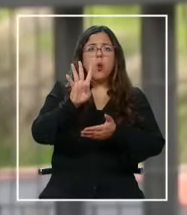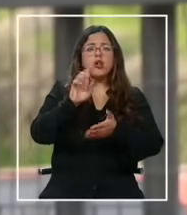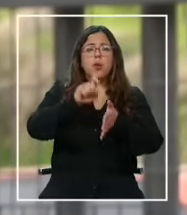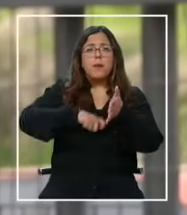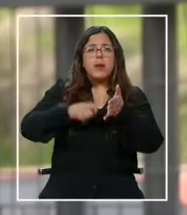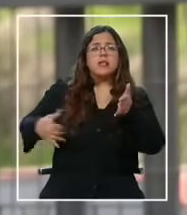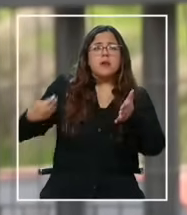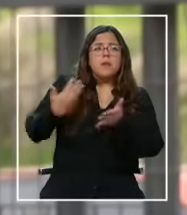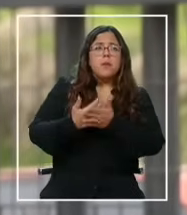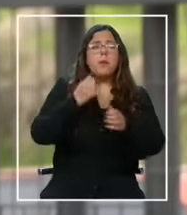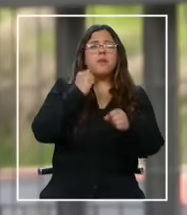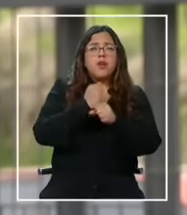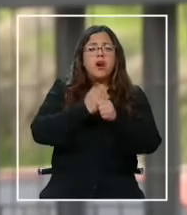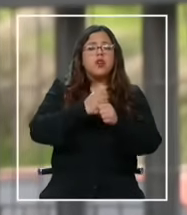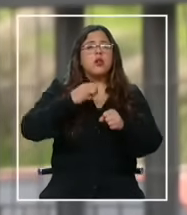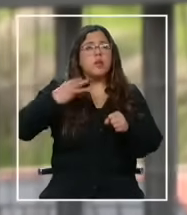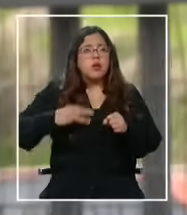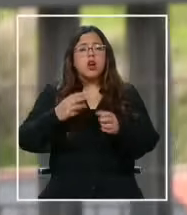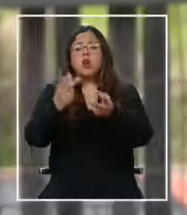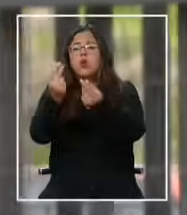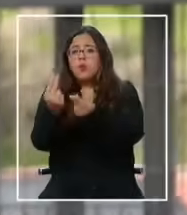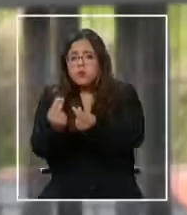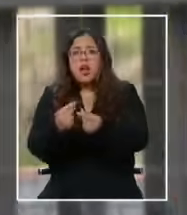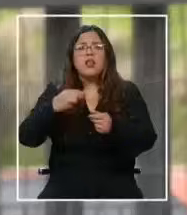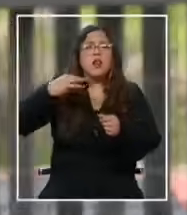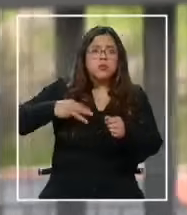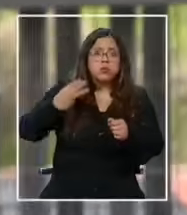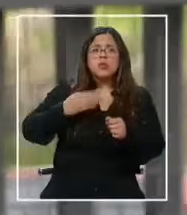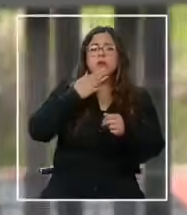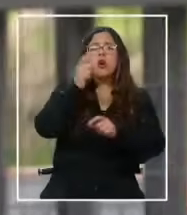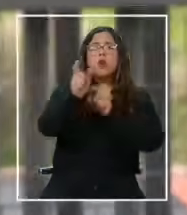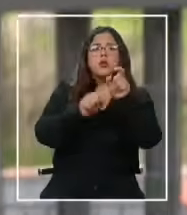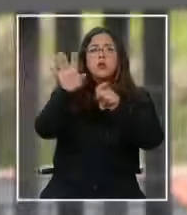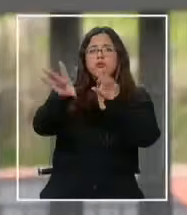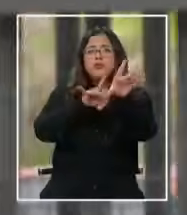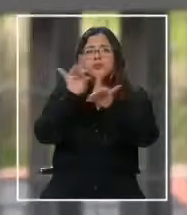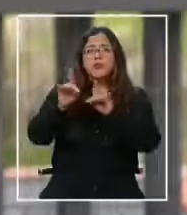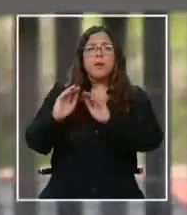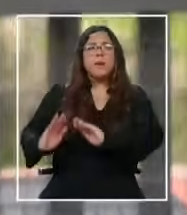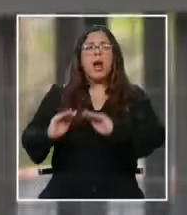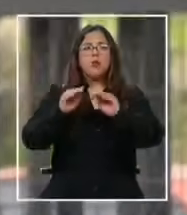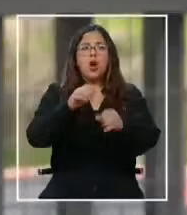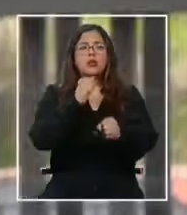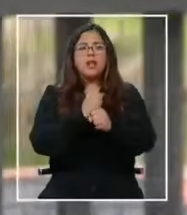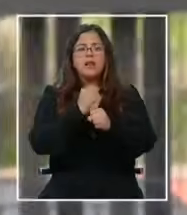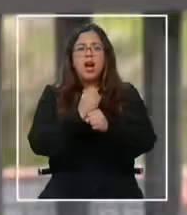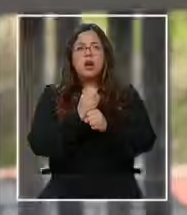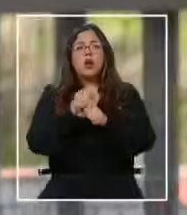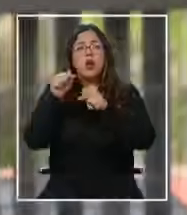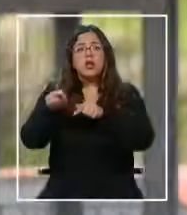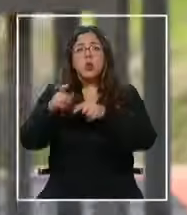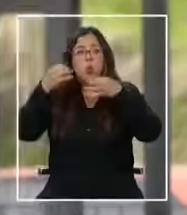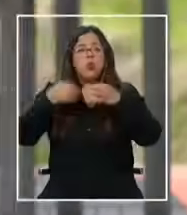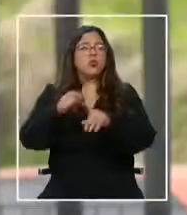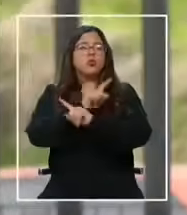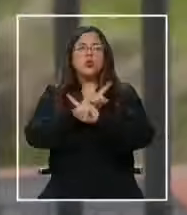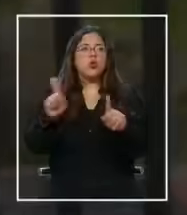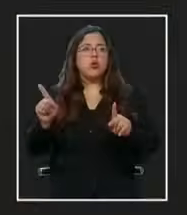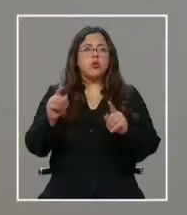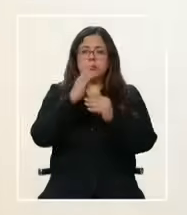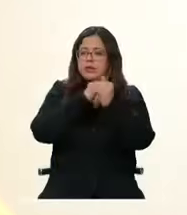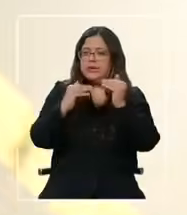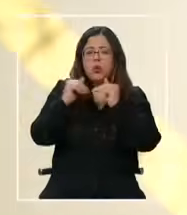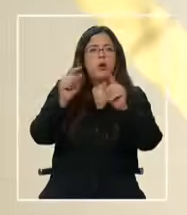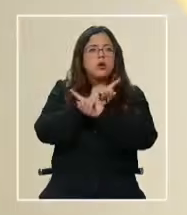municipio con recursos municipales con personas que se le trajeron específicamente Para apoyar ese trabajo Eso no es justo es no tener la cancha